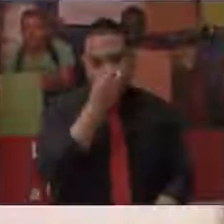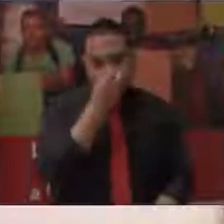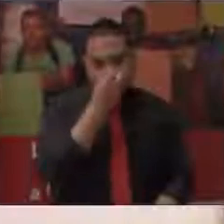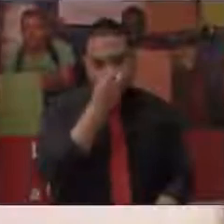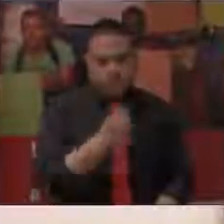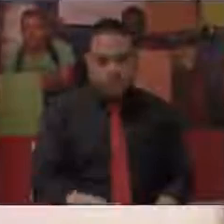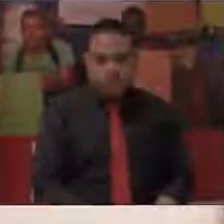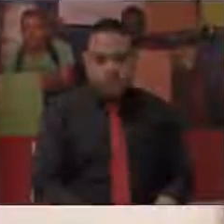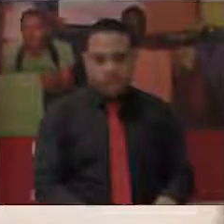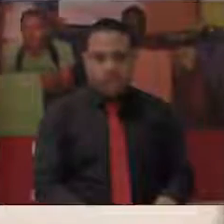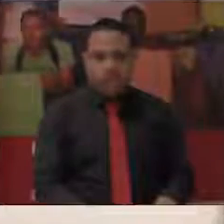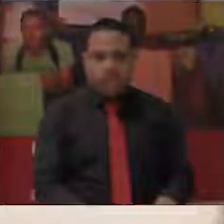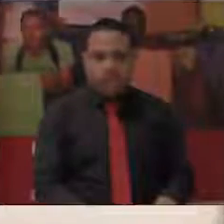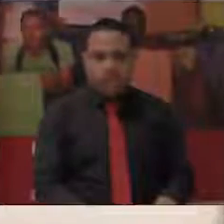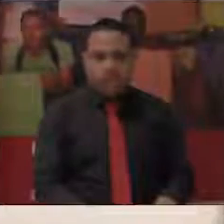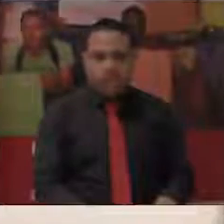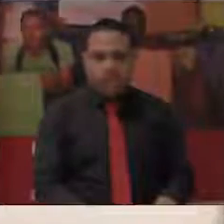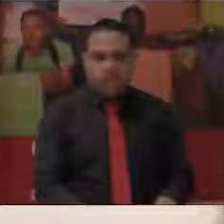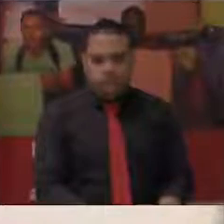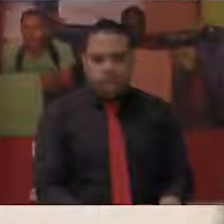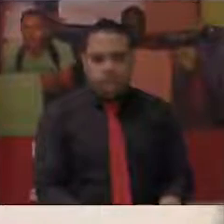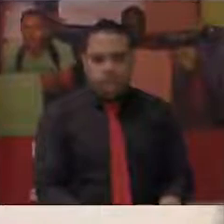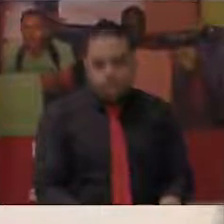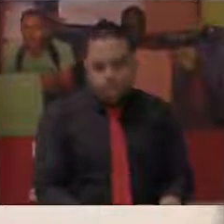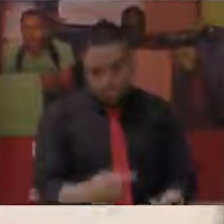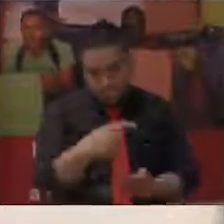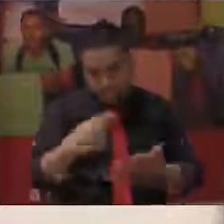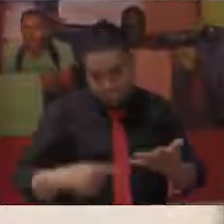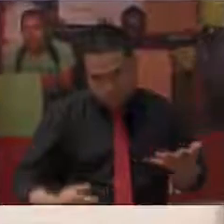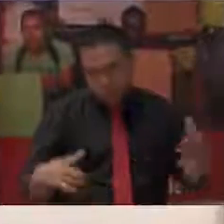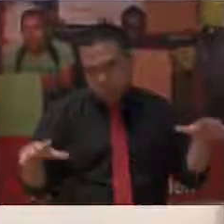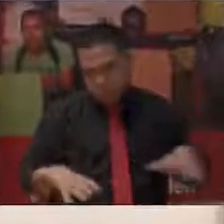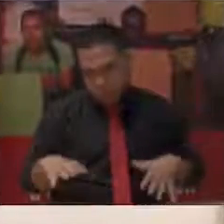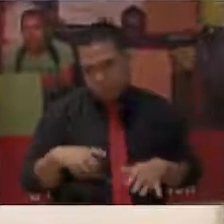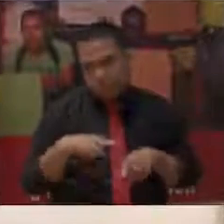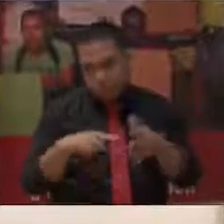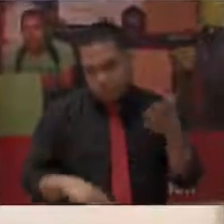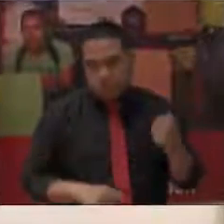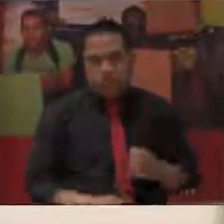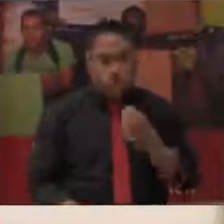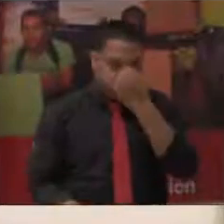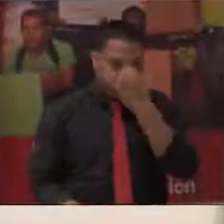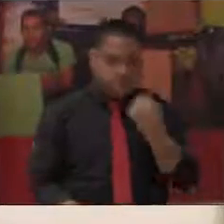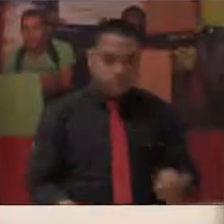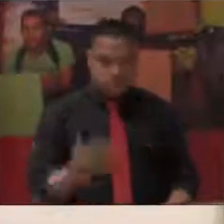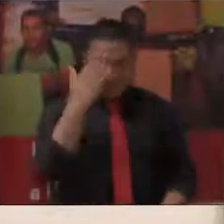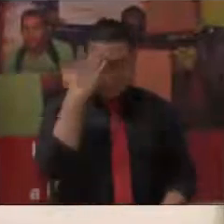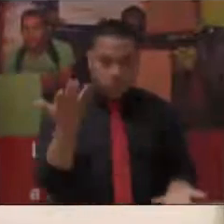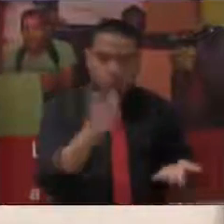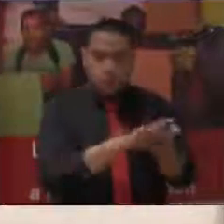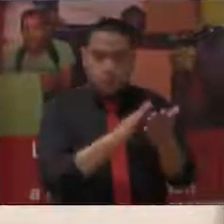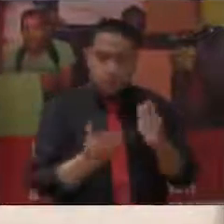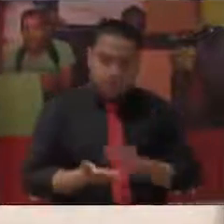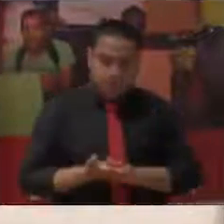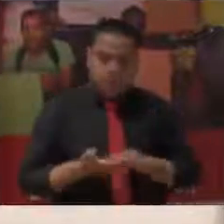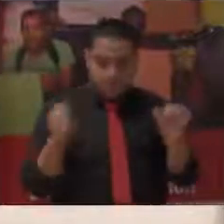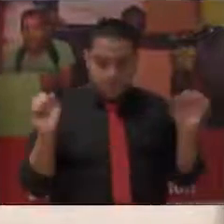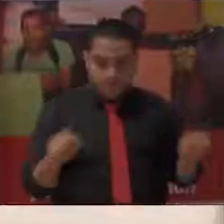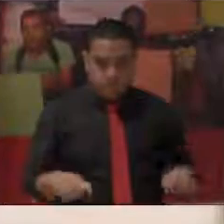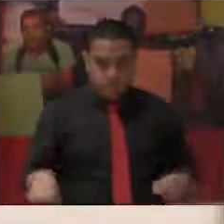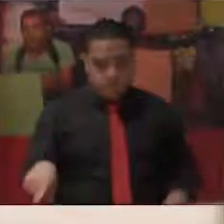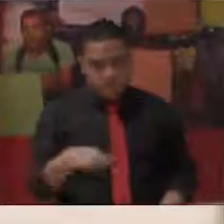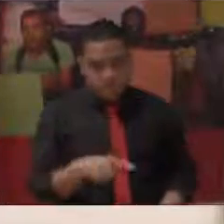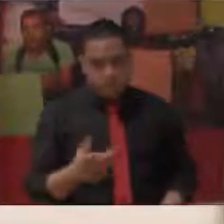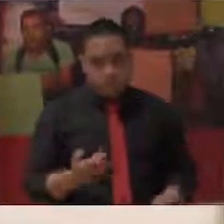Bueno, son varios ejercicios los que estamos haciendo porque además entendemos que la construcción de paz pasa por un